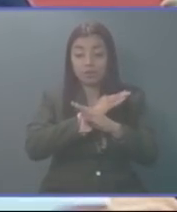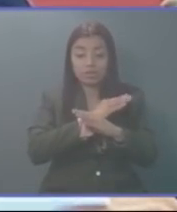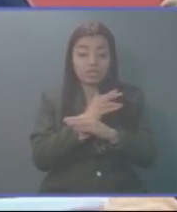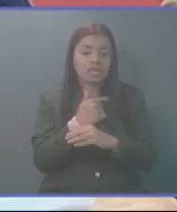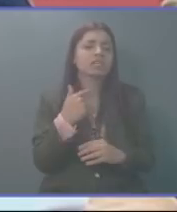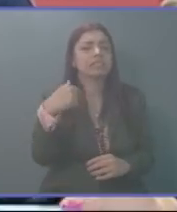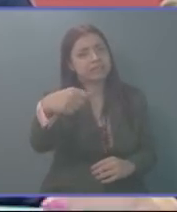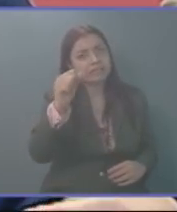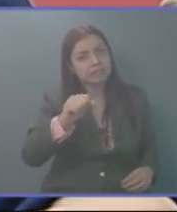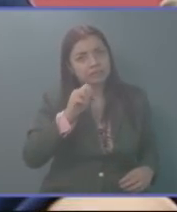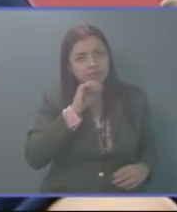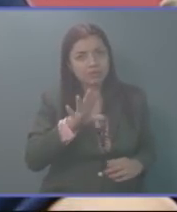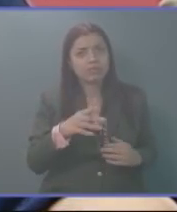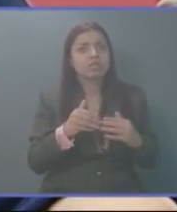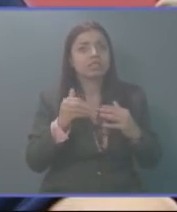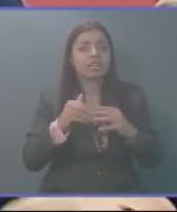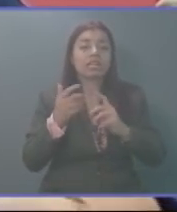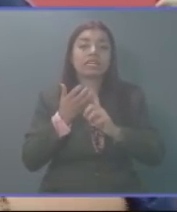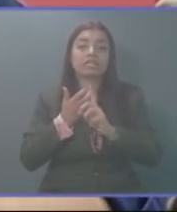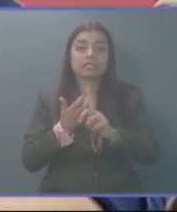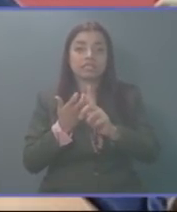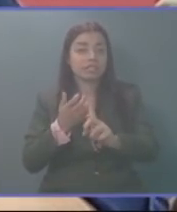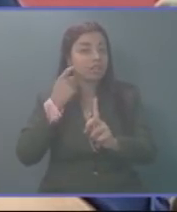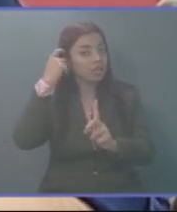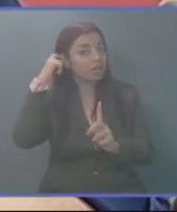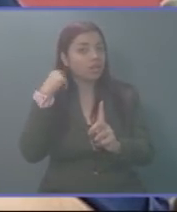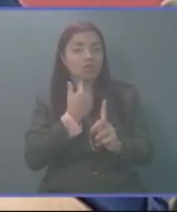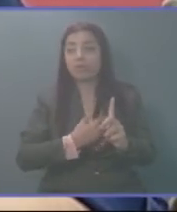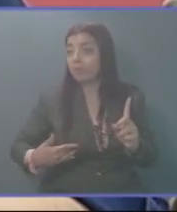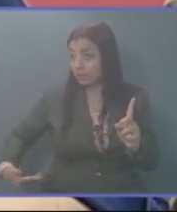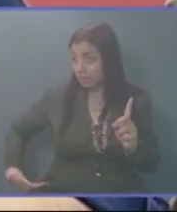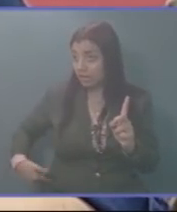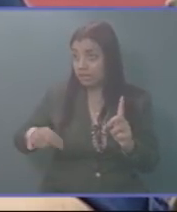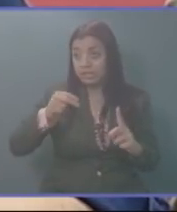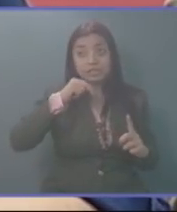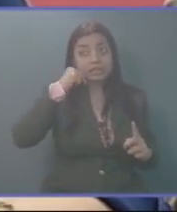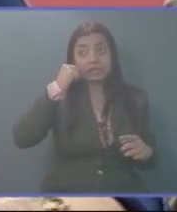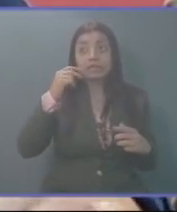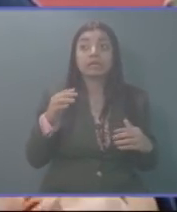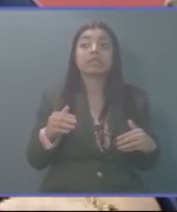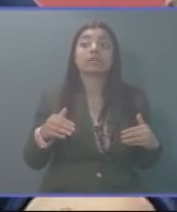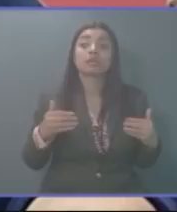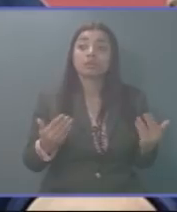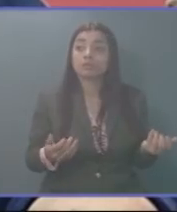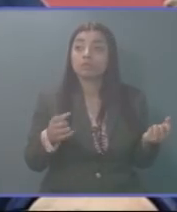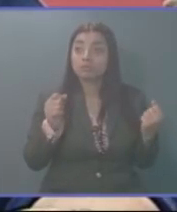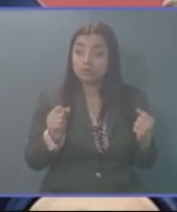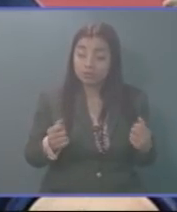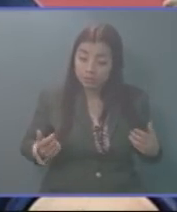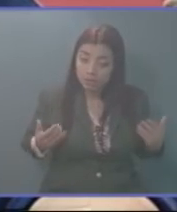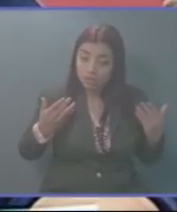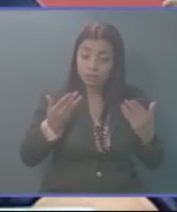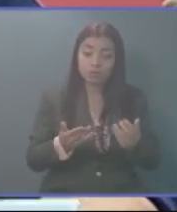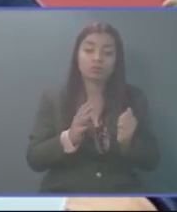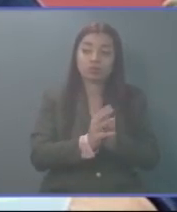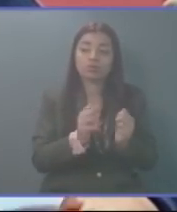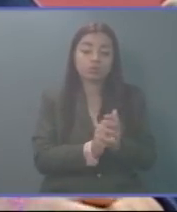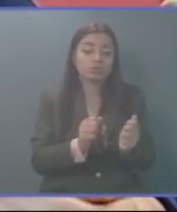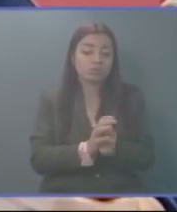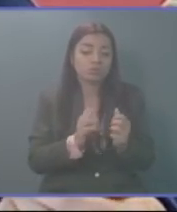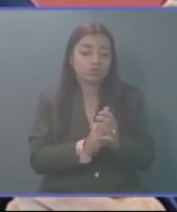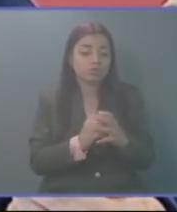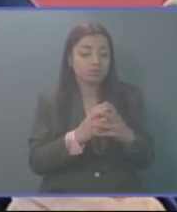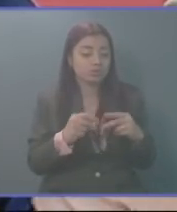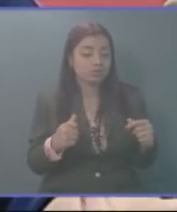lo podemos decir, y fue liderado por nuestro señor presidente para poder darle solución para que las personas